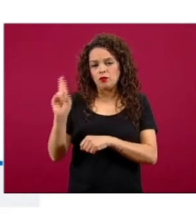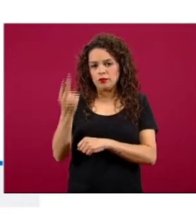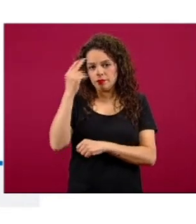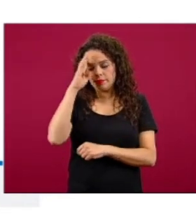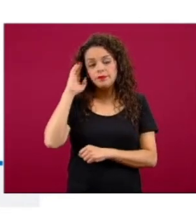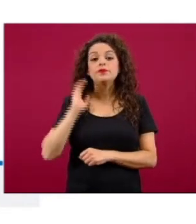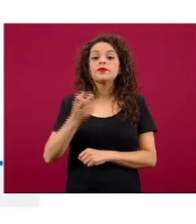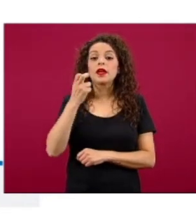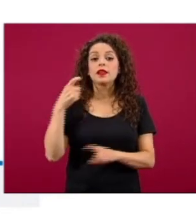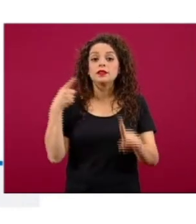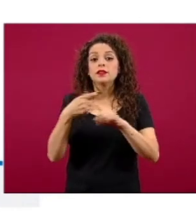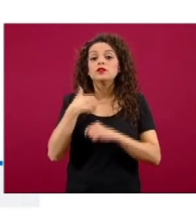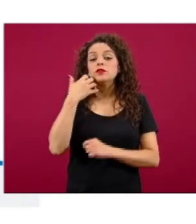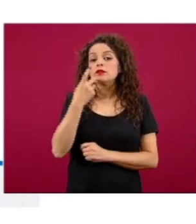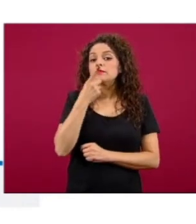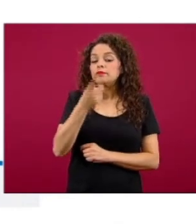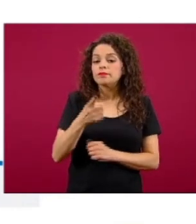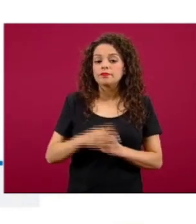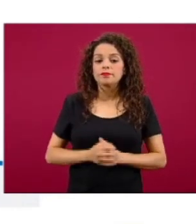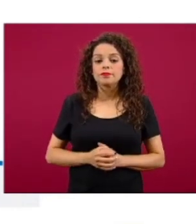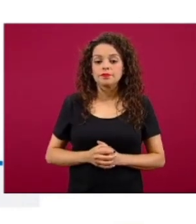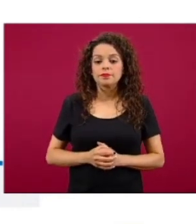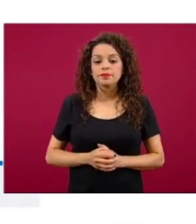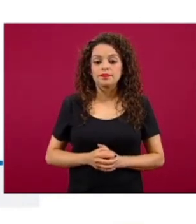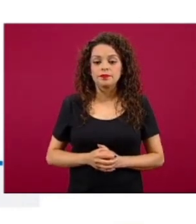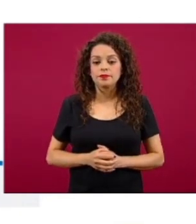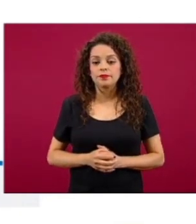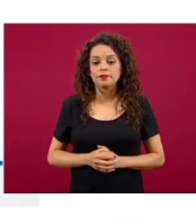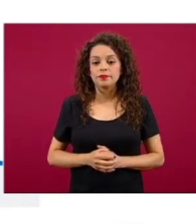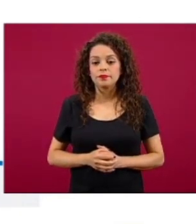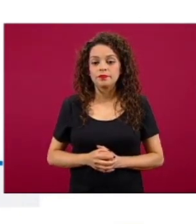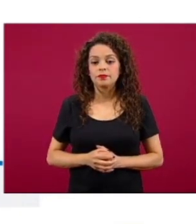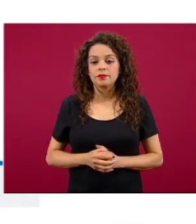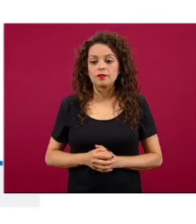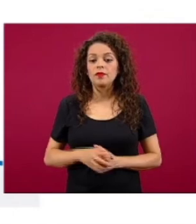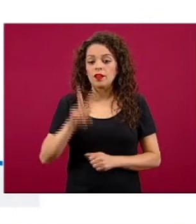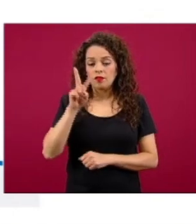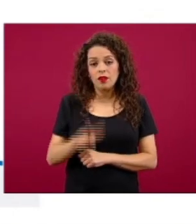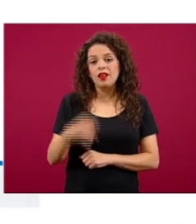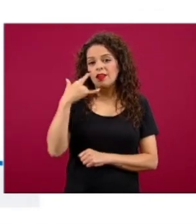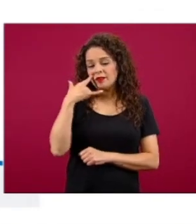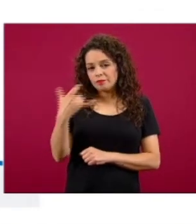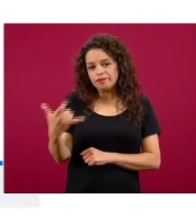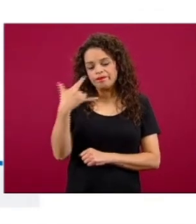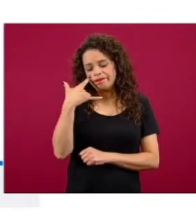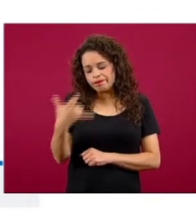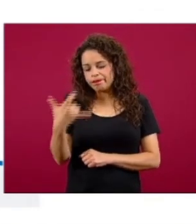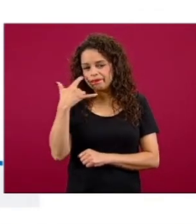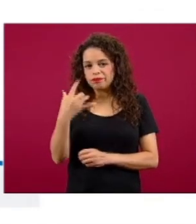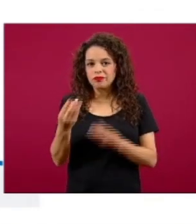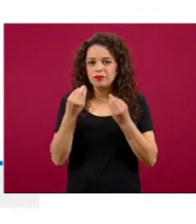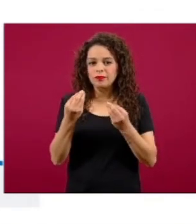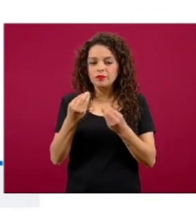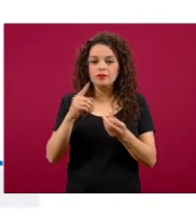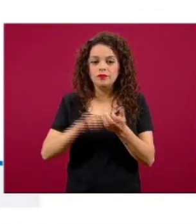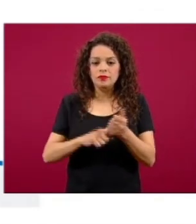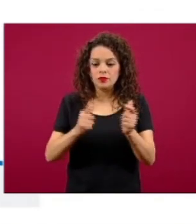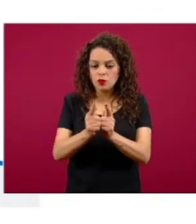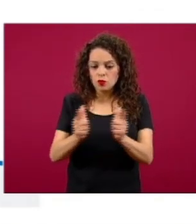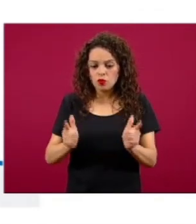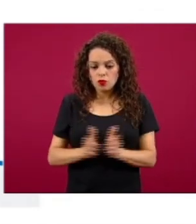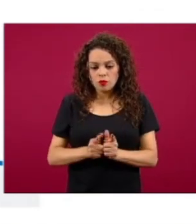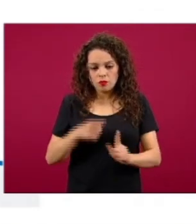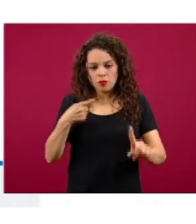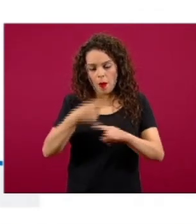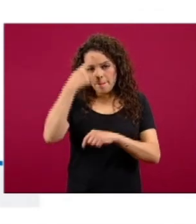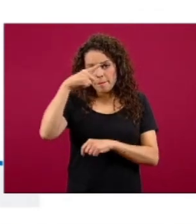que estamos haciendo un esfuerzo importante desde el Grupo Interinstitucional para la Erradicación de